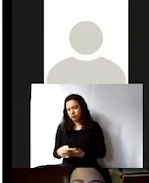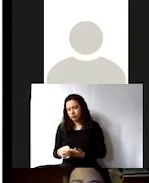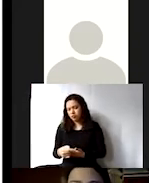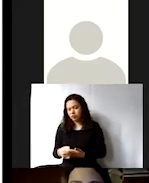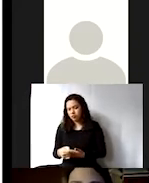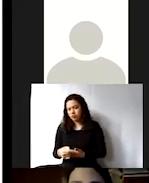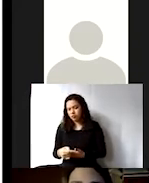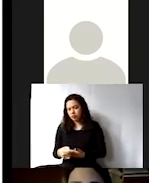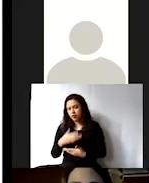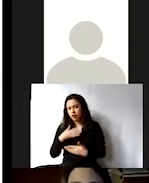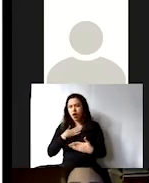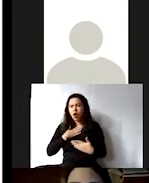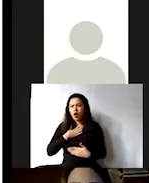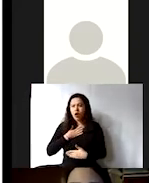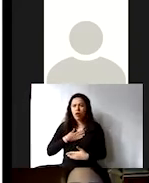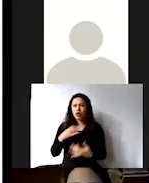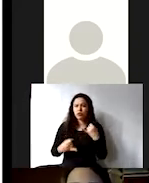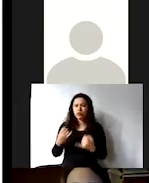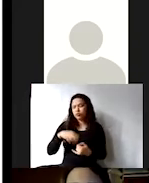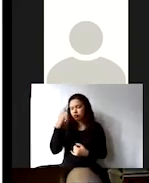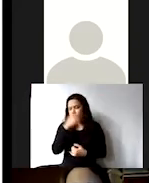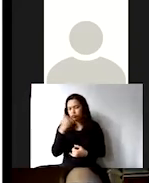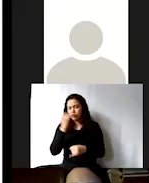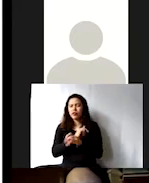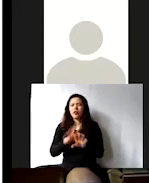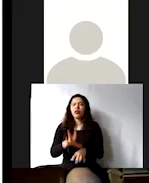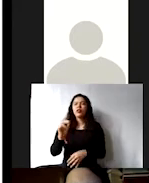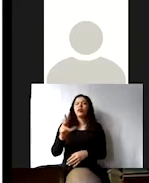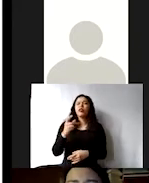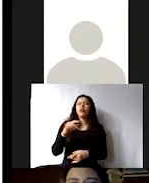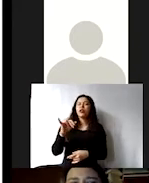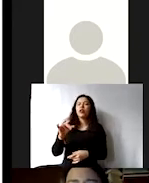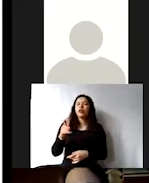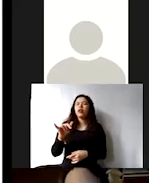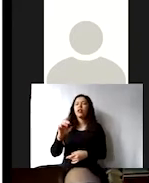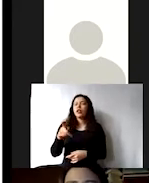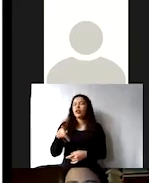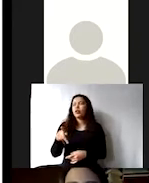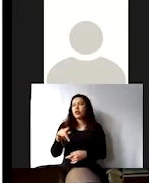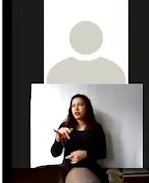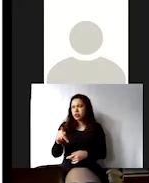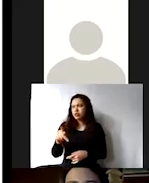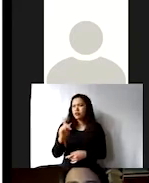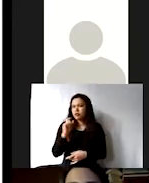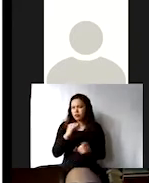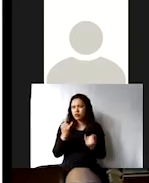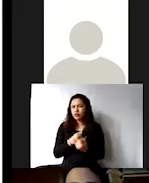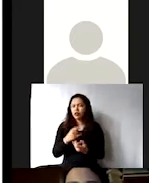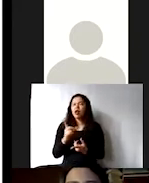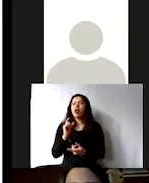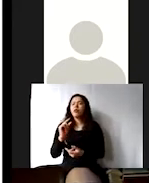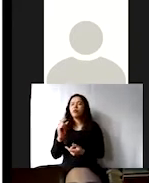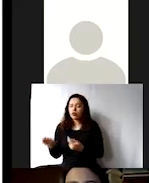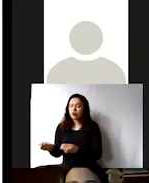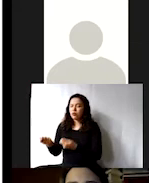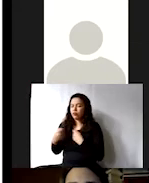no nuestros análisis y nuestros datos, sino análisis del INEGI así, pero también son poco atribuibles, ¿no?